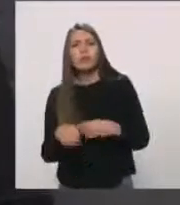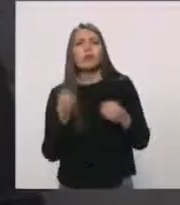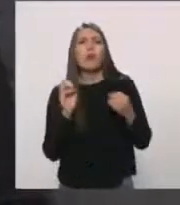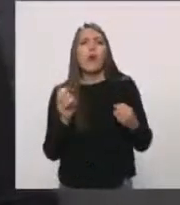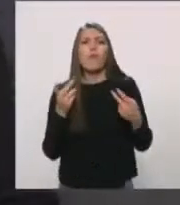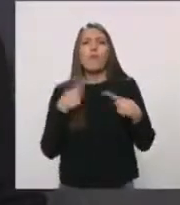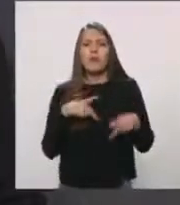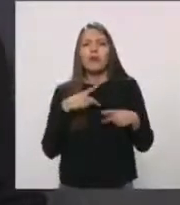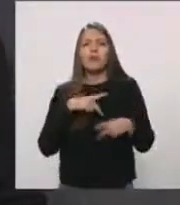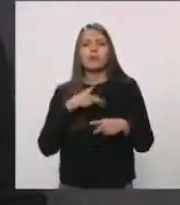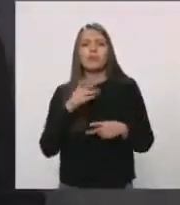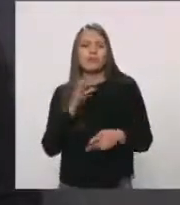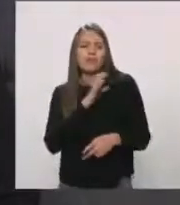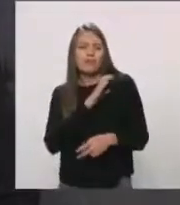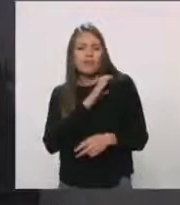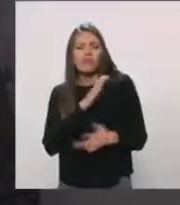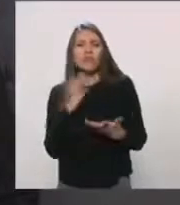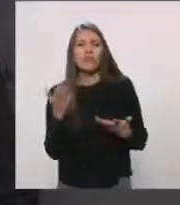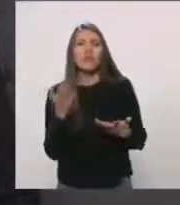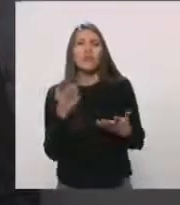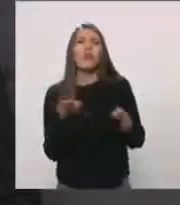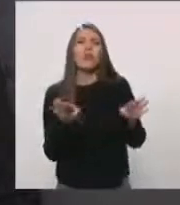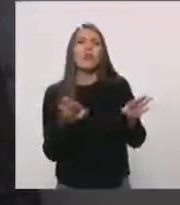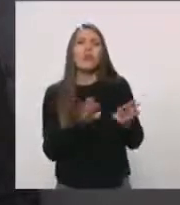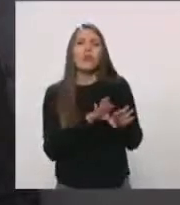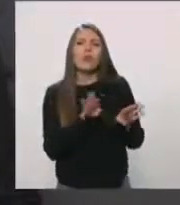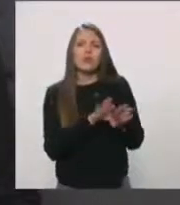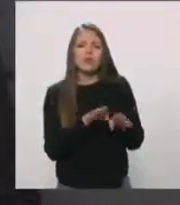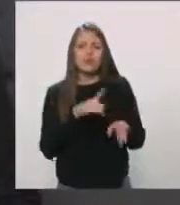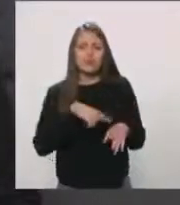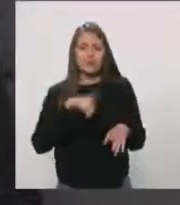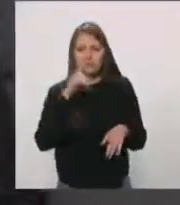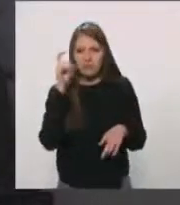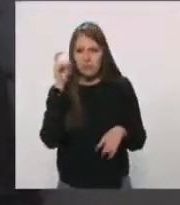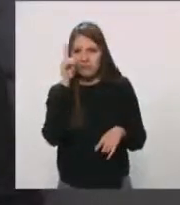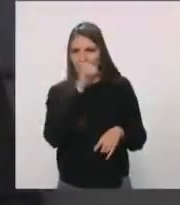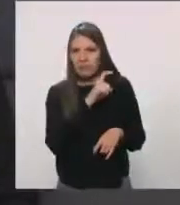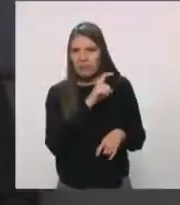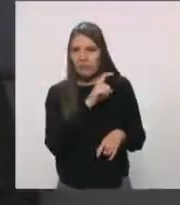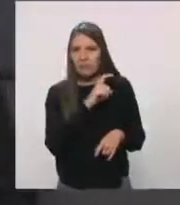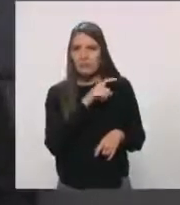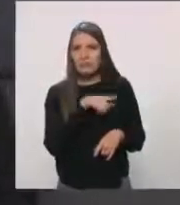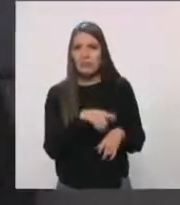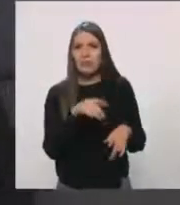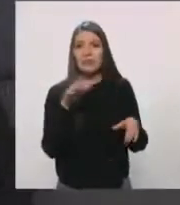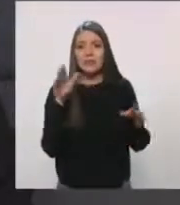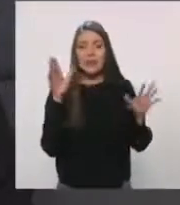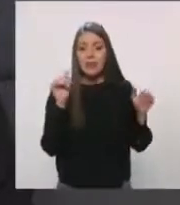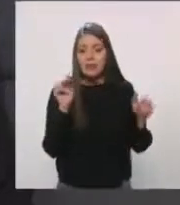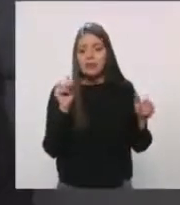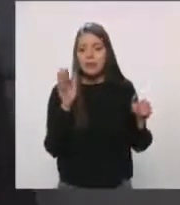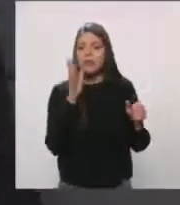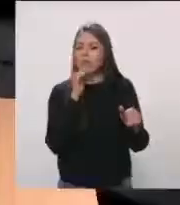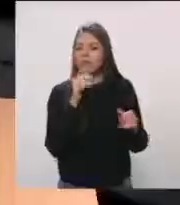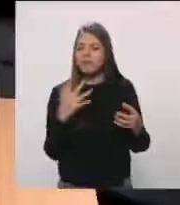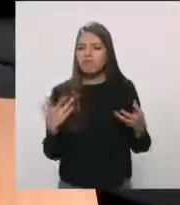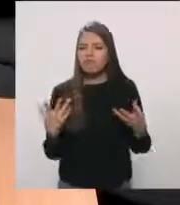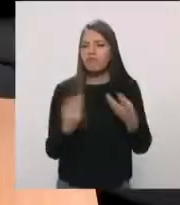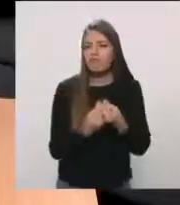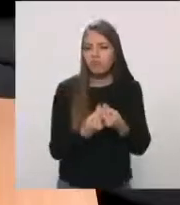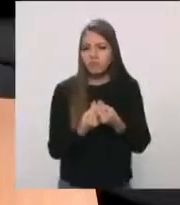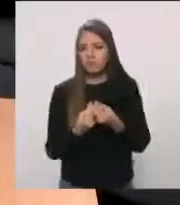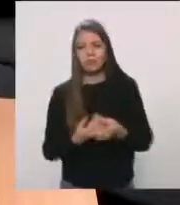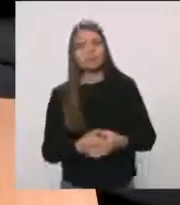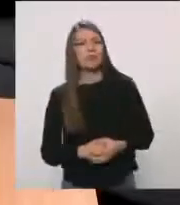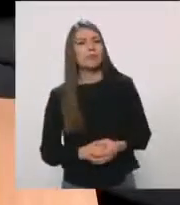persona cercana. Lo duro que es, Gina, pues despedirse sin poder estar cerca. Claro. Bueno, yo te